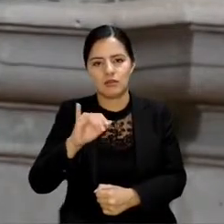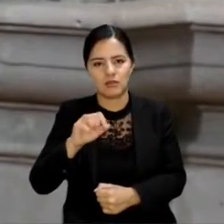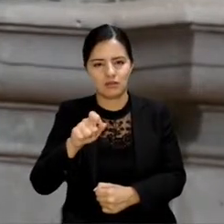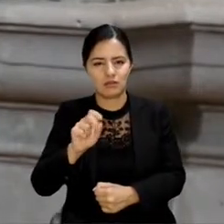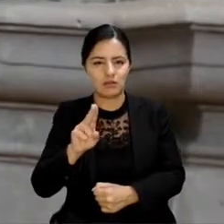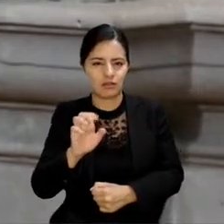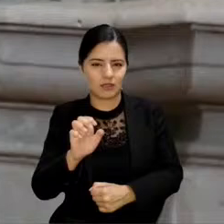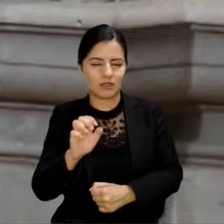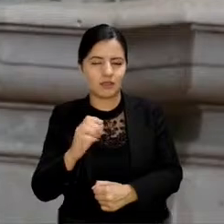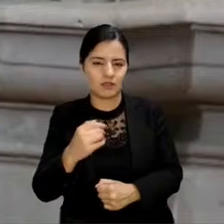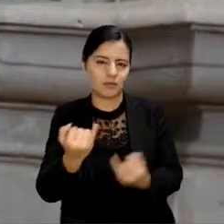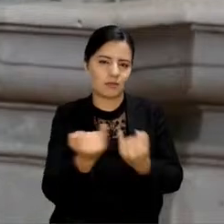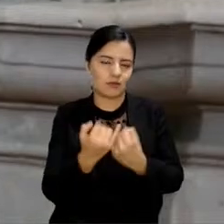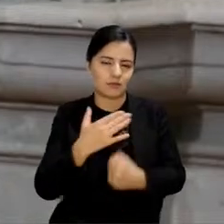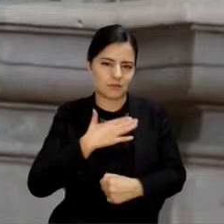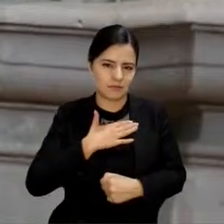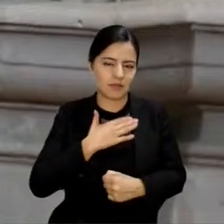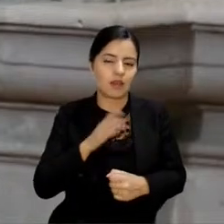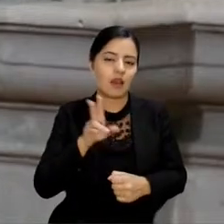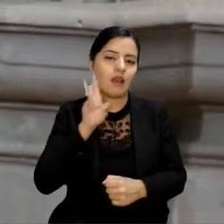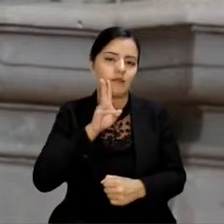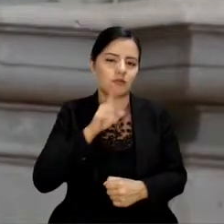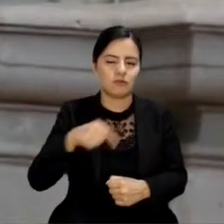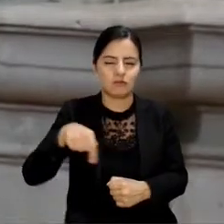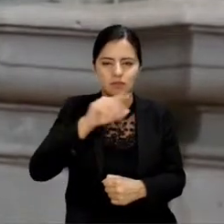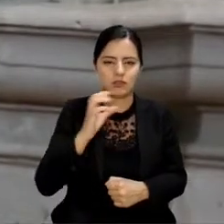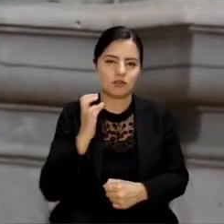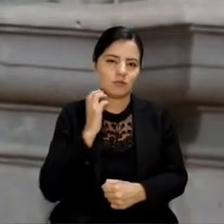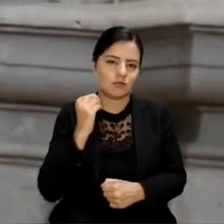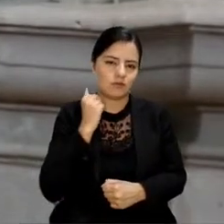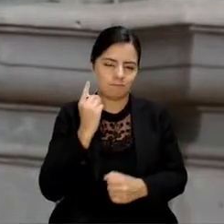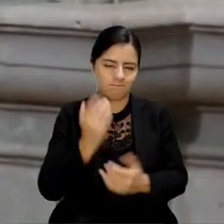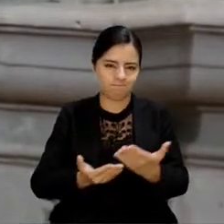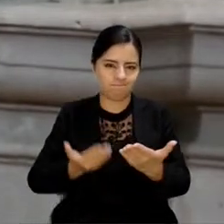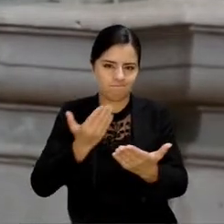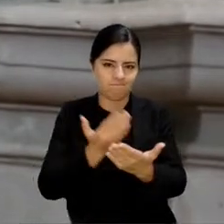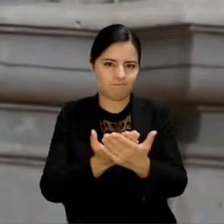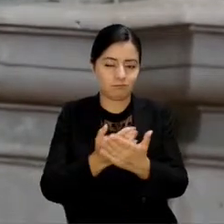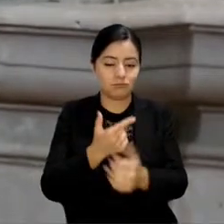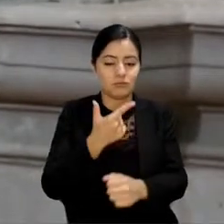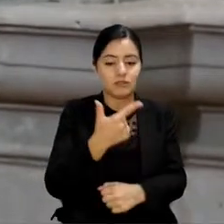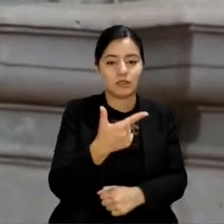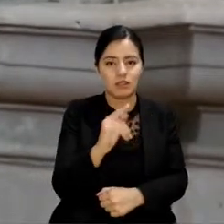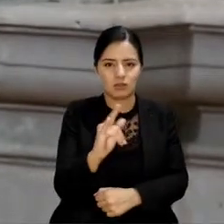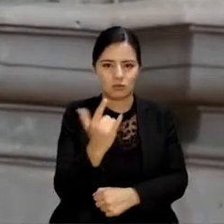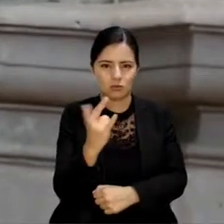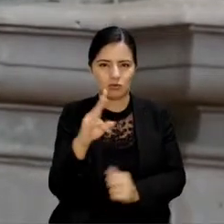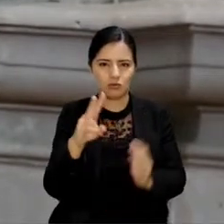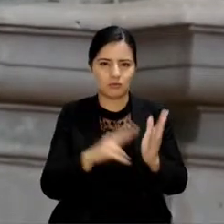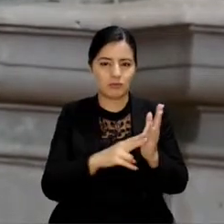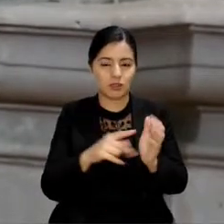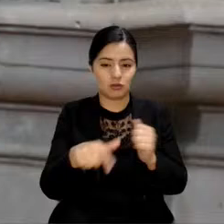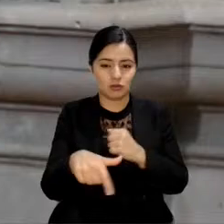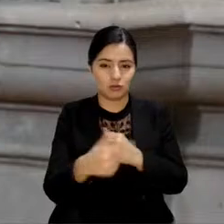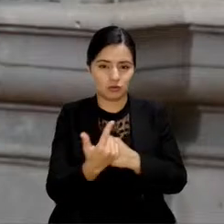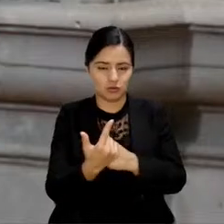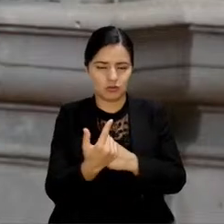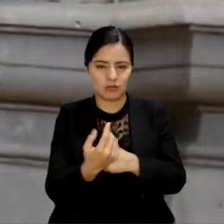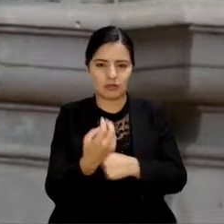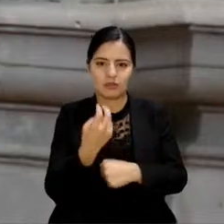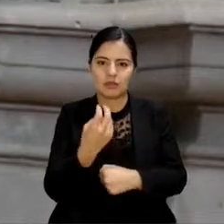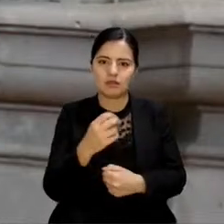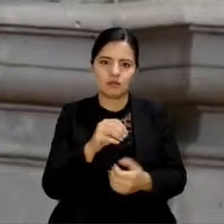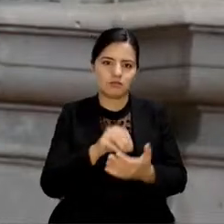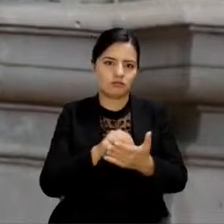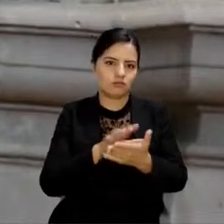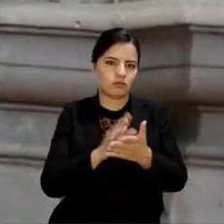a la consideración de esta honorable legislatura la presente iniciativa. El 7 de julio del 2012 marcó un